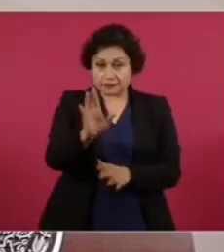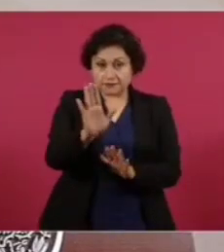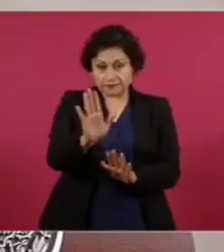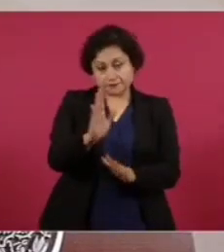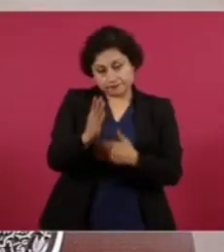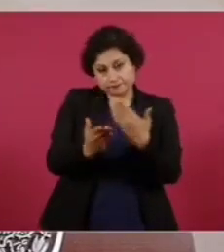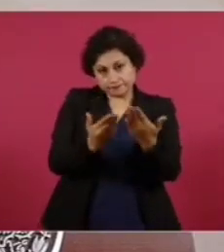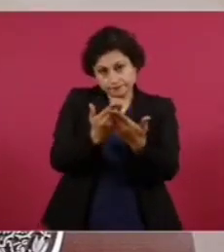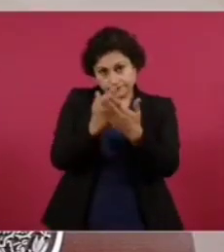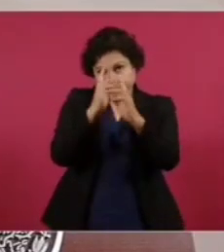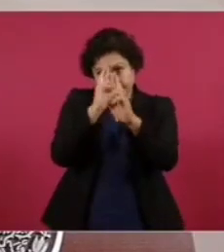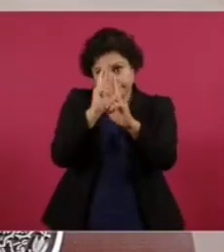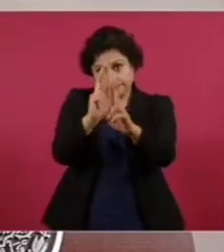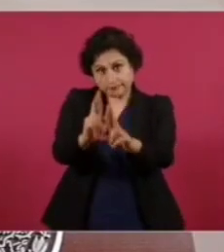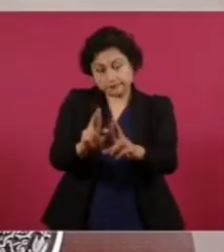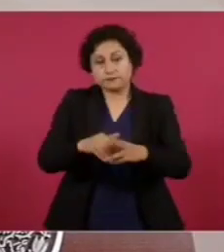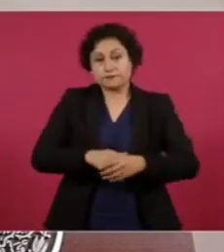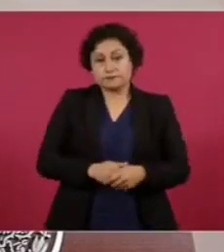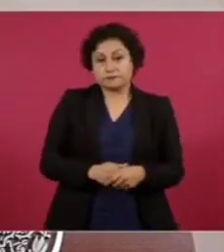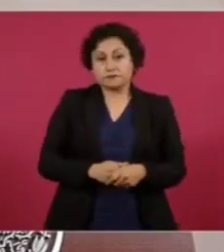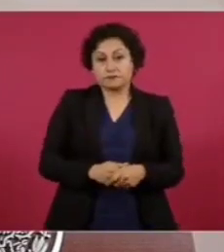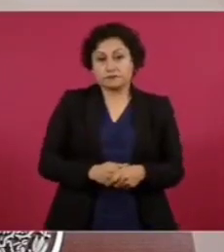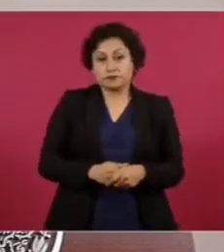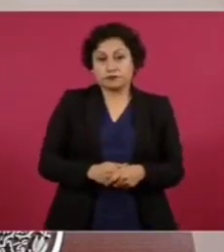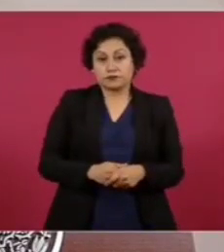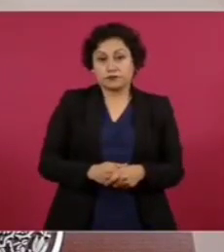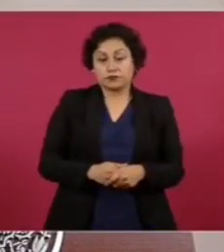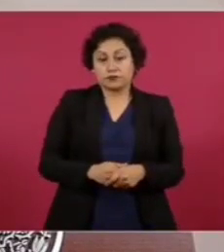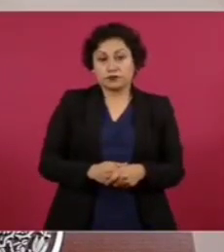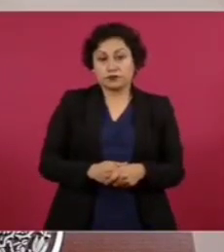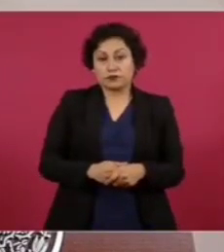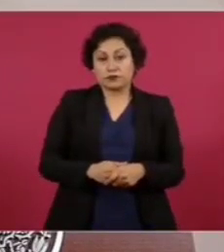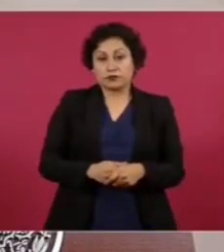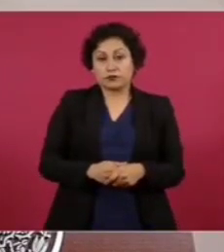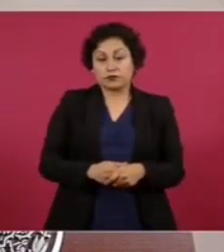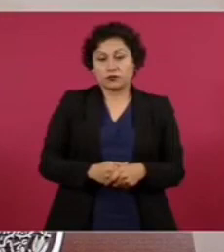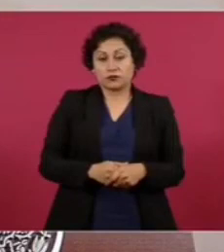quienes hacen un periodismo,